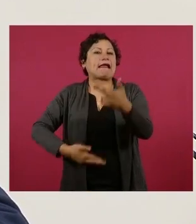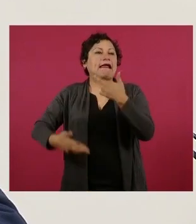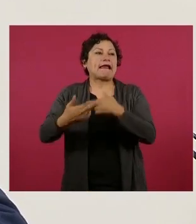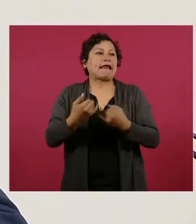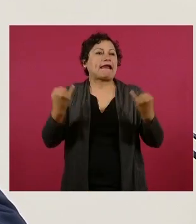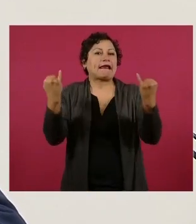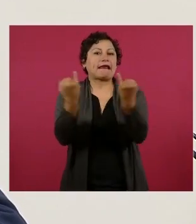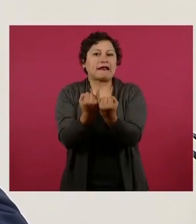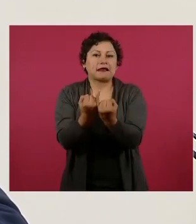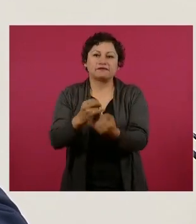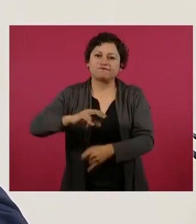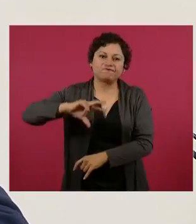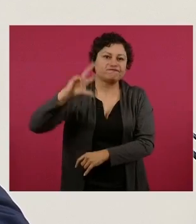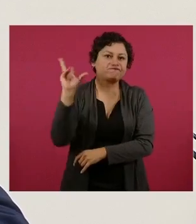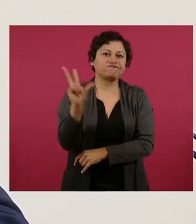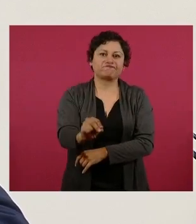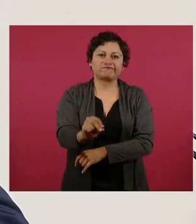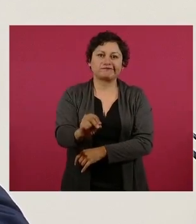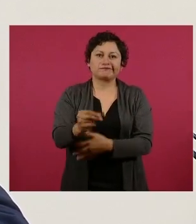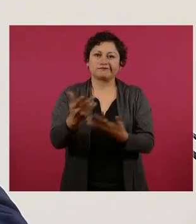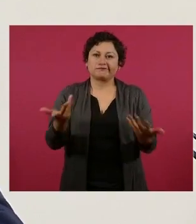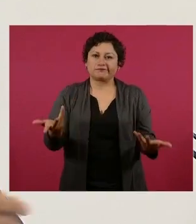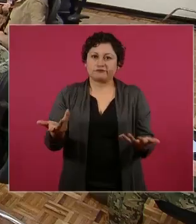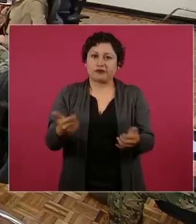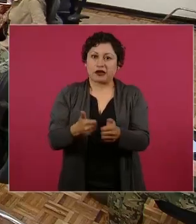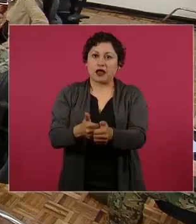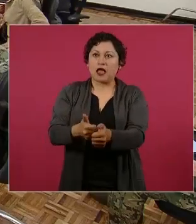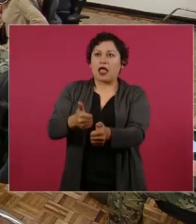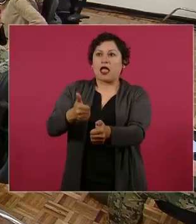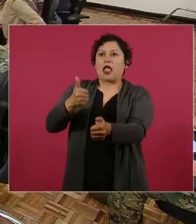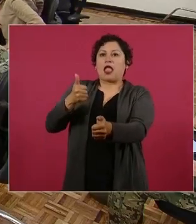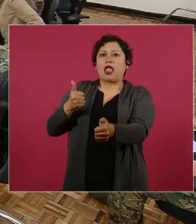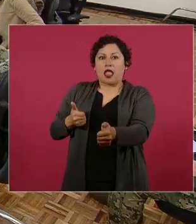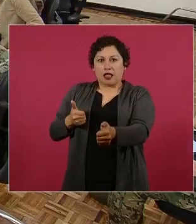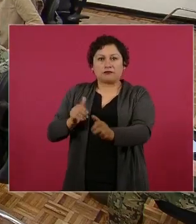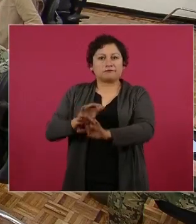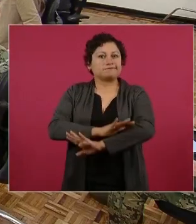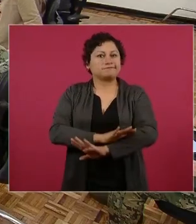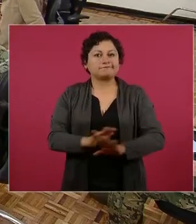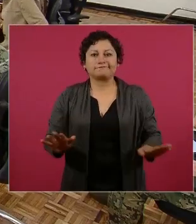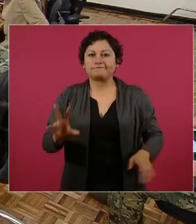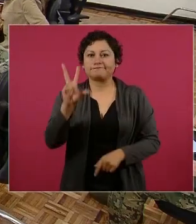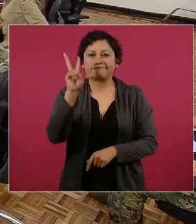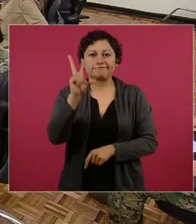Ni un paso atrás, ni siquiera para tomar impulso. Y no porque yo